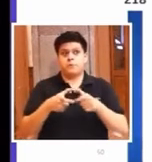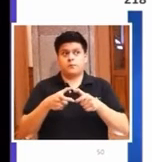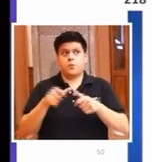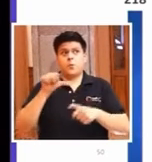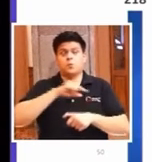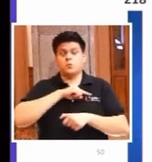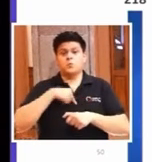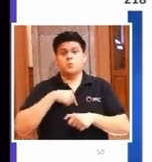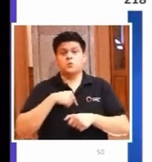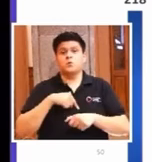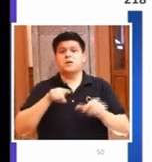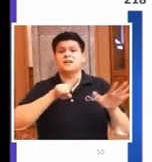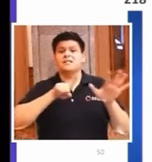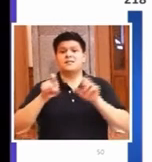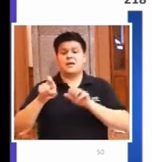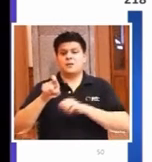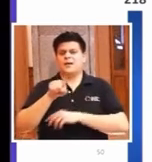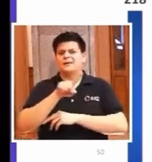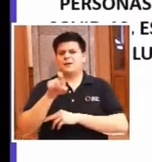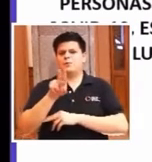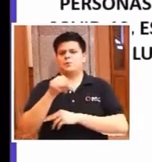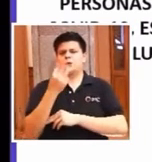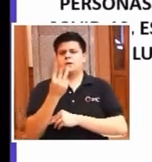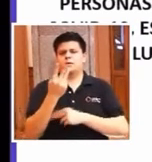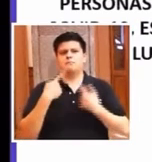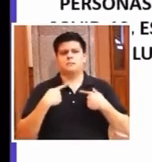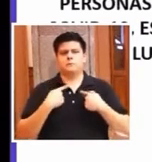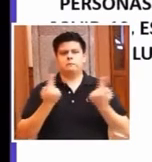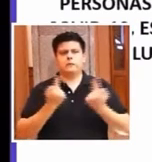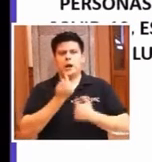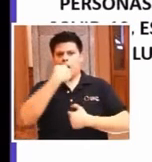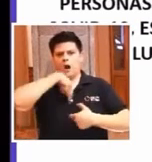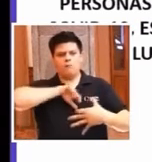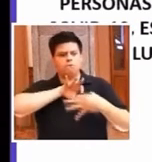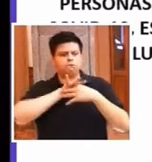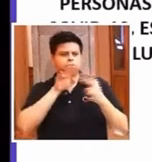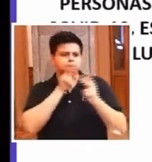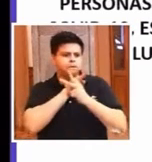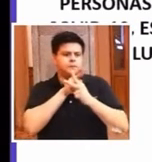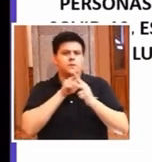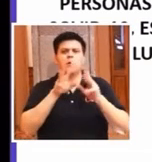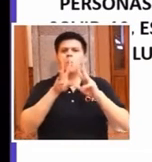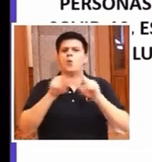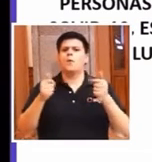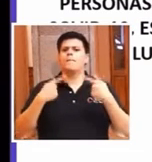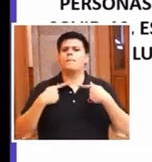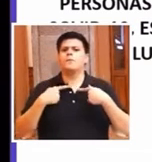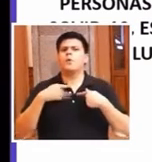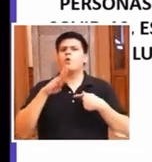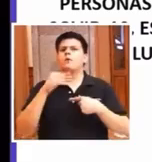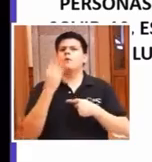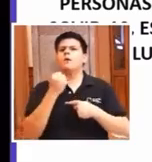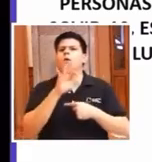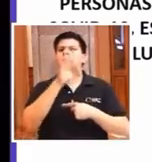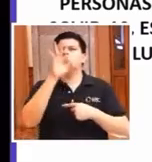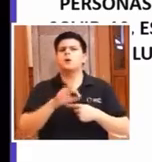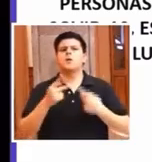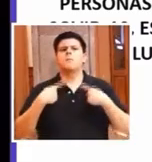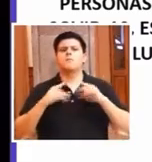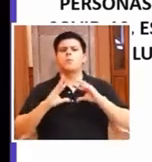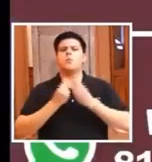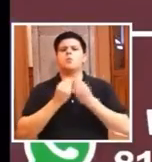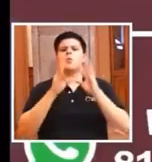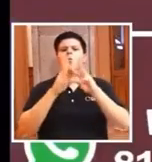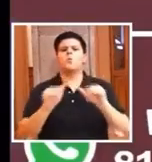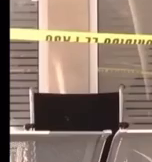Hoy tenemos 183 pacientes conectados a un respirador. Se han recuperado el 99% de los pacientes